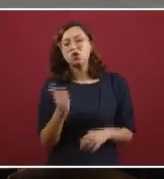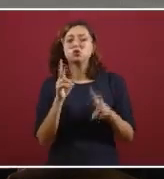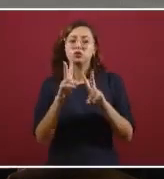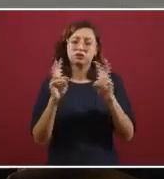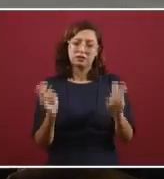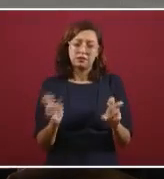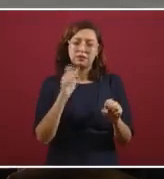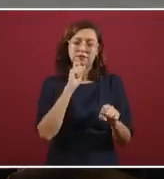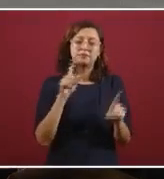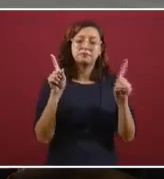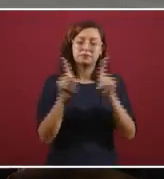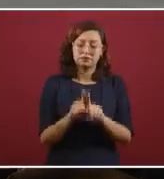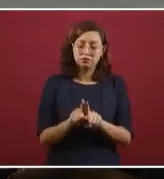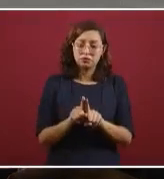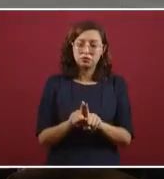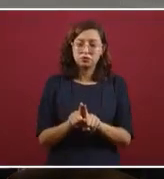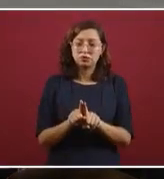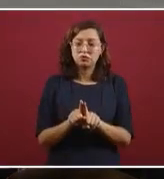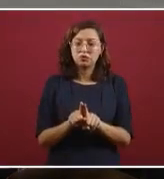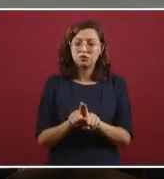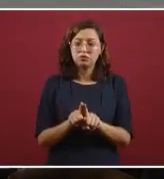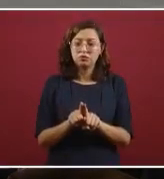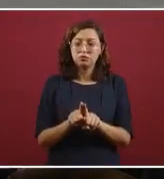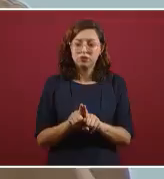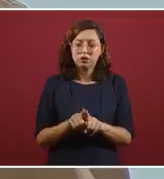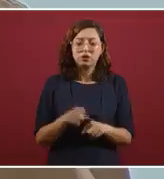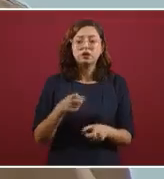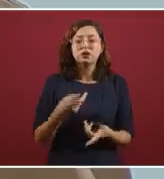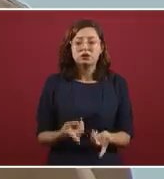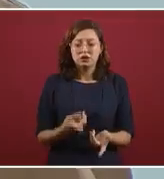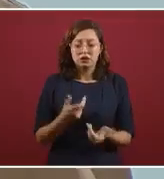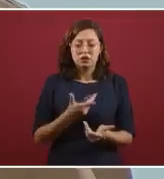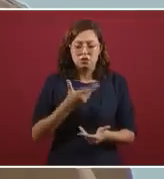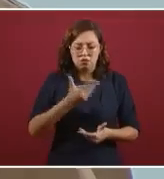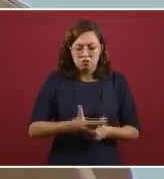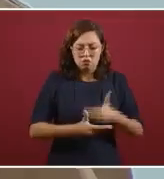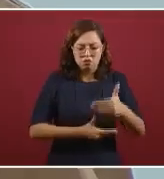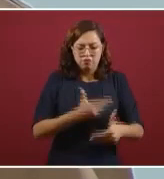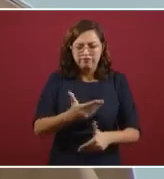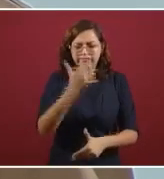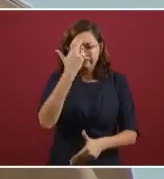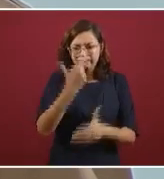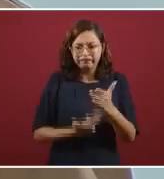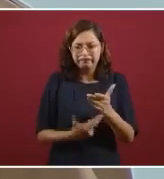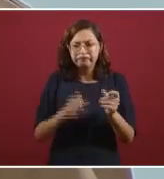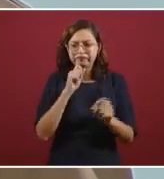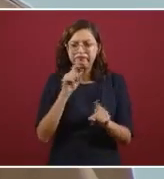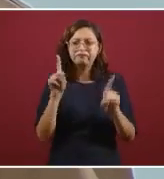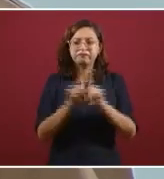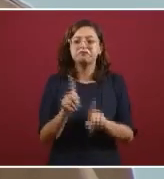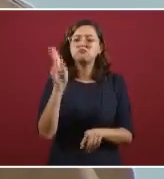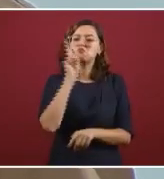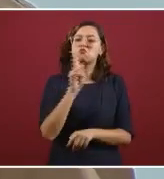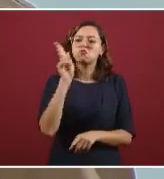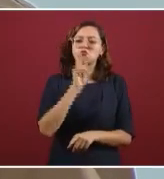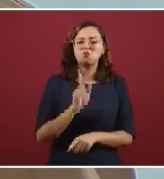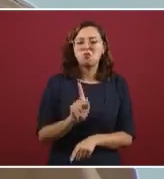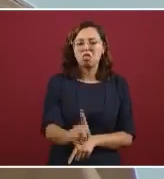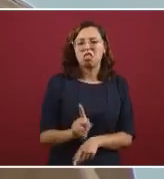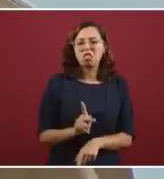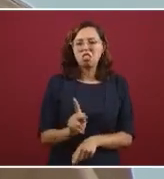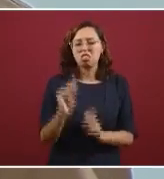en el momento que se acrediten no solamente las violaciones al debido proceso, sino la fabricación o sembrado de pruebas en